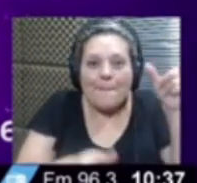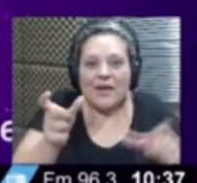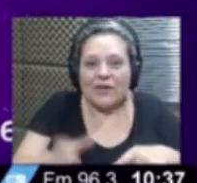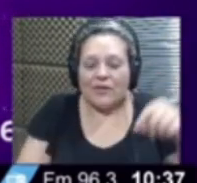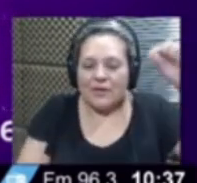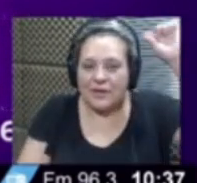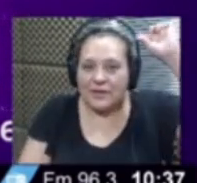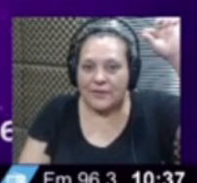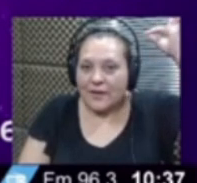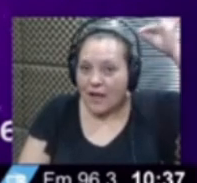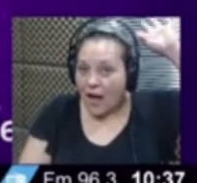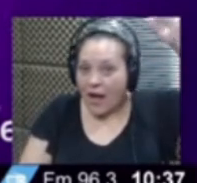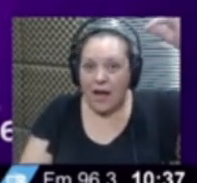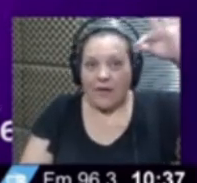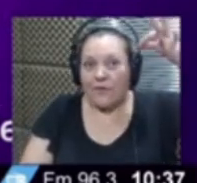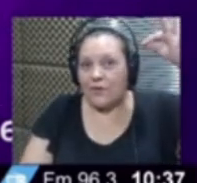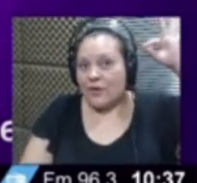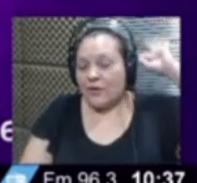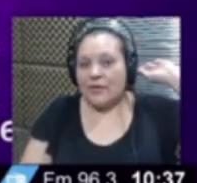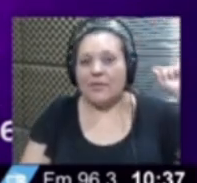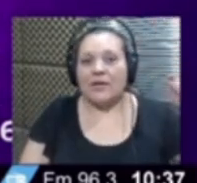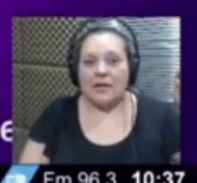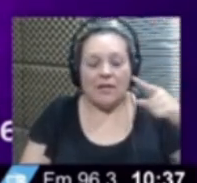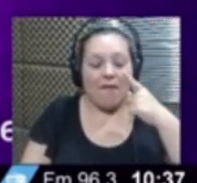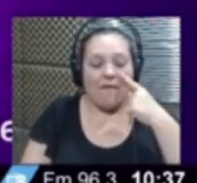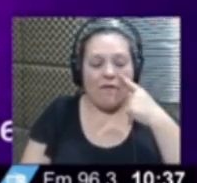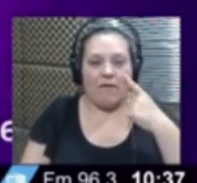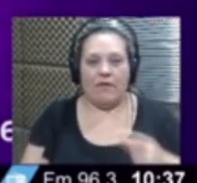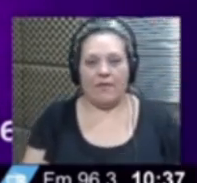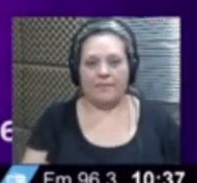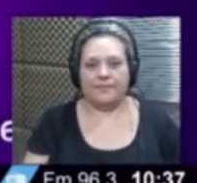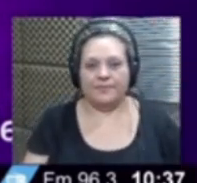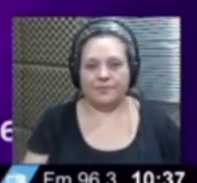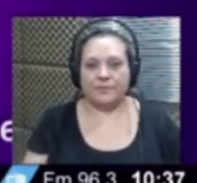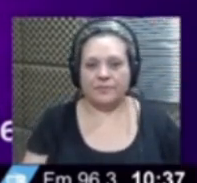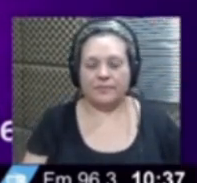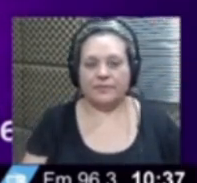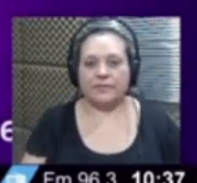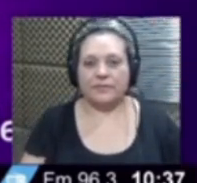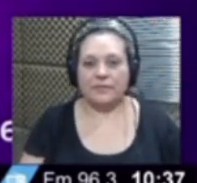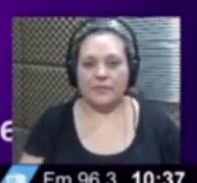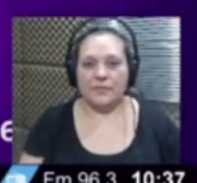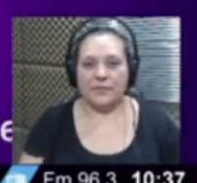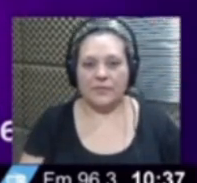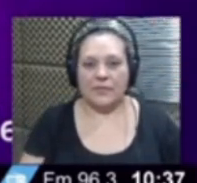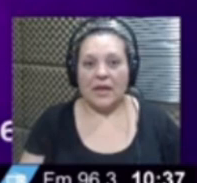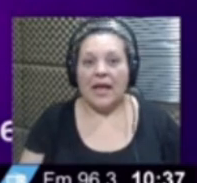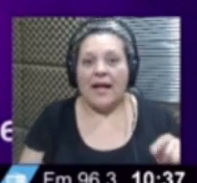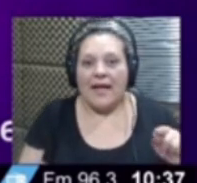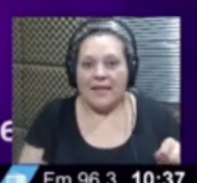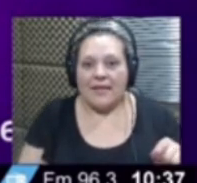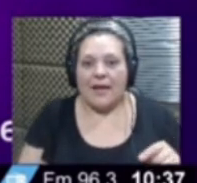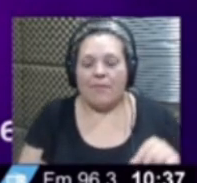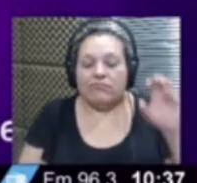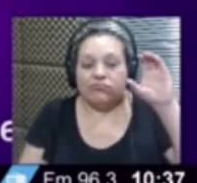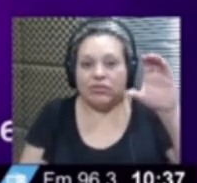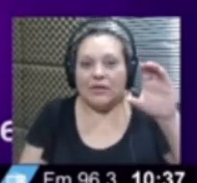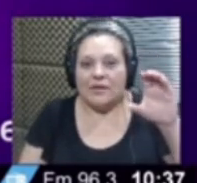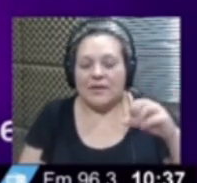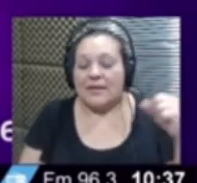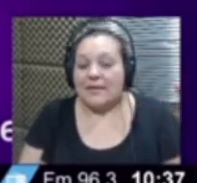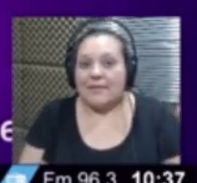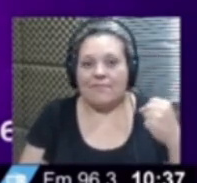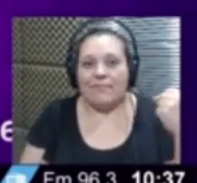y tiene su gran historia. Con respecto a nosotros los negros. Bien,